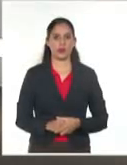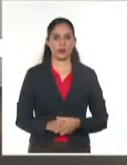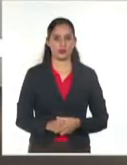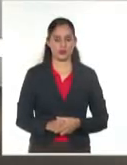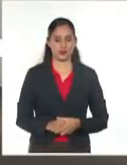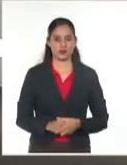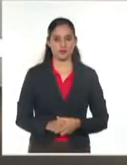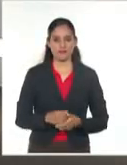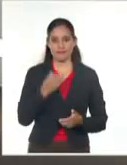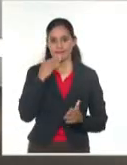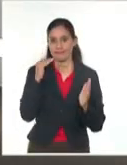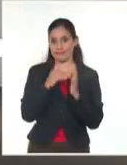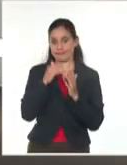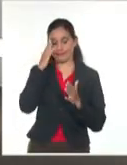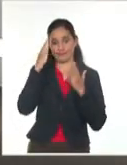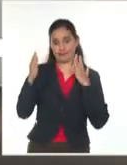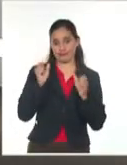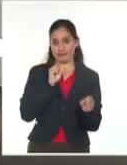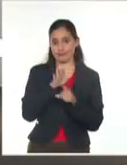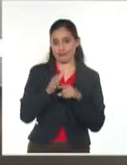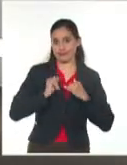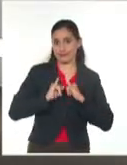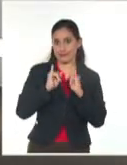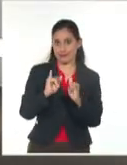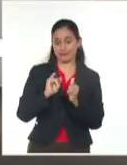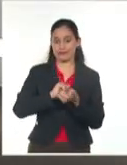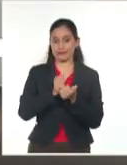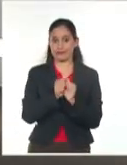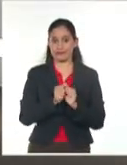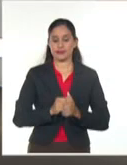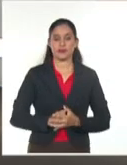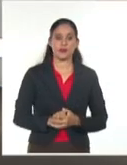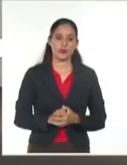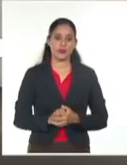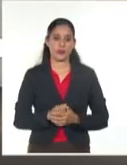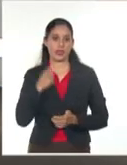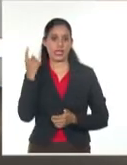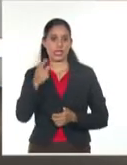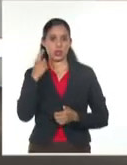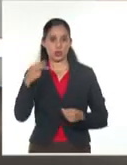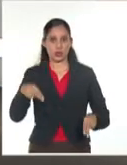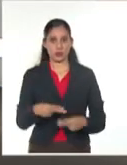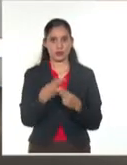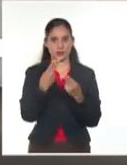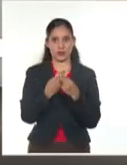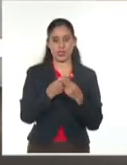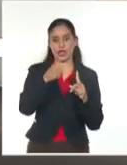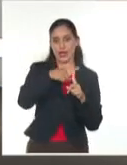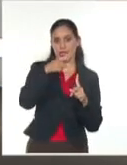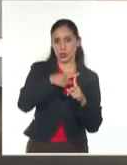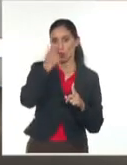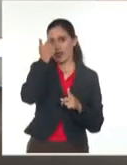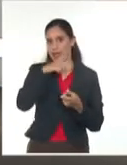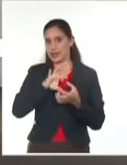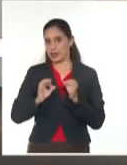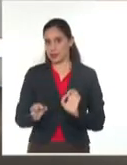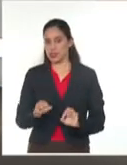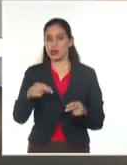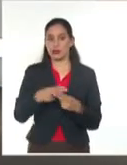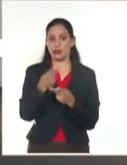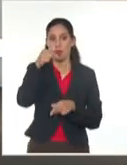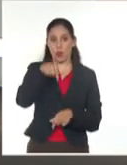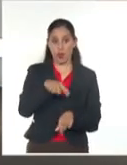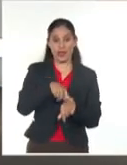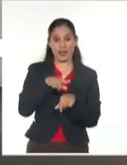Muy buenas tardes, iniciamos con informaciones de nuestro pasatiempo nacional. El duelo entre Las Tunas y Artemisa, pactado para hoy a las 10 de la mañana,